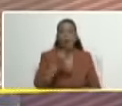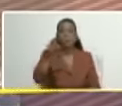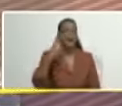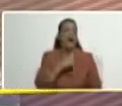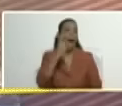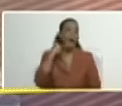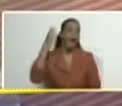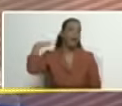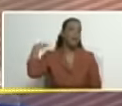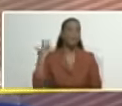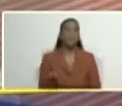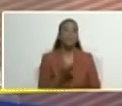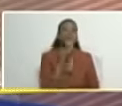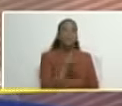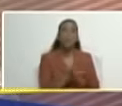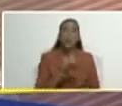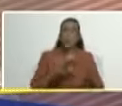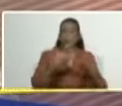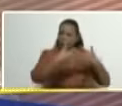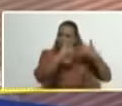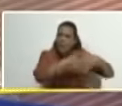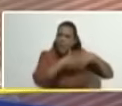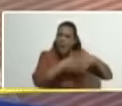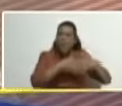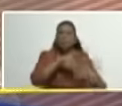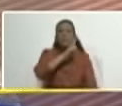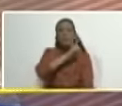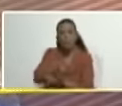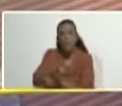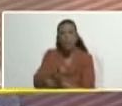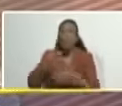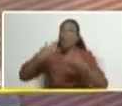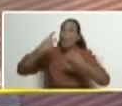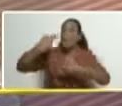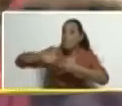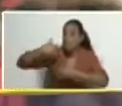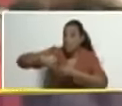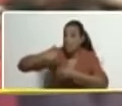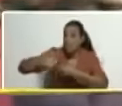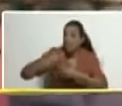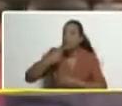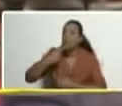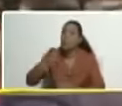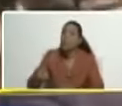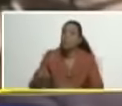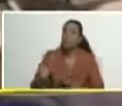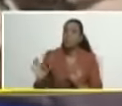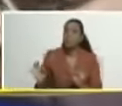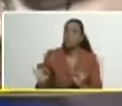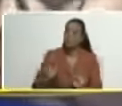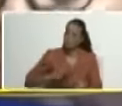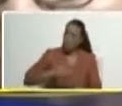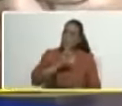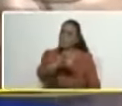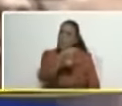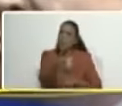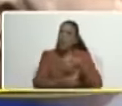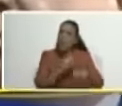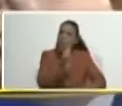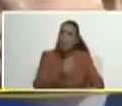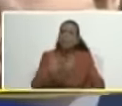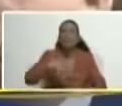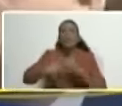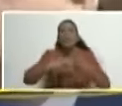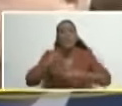¿O es que alguien le puede decir a una empresa soberana como PDVSA lo que puede hacer, dónde